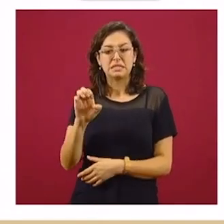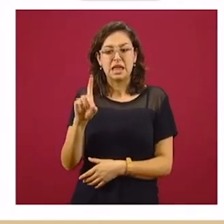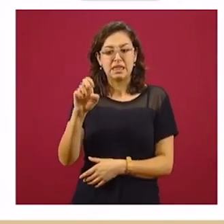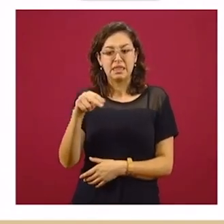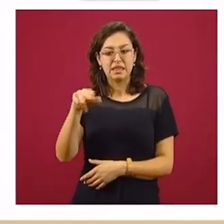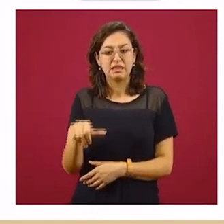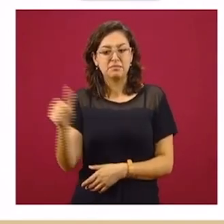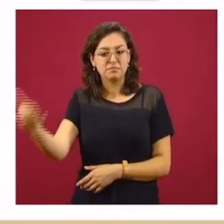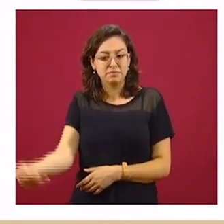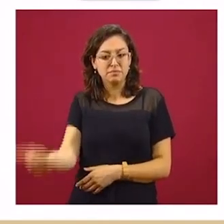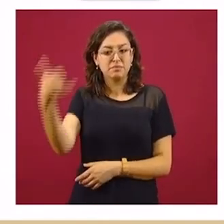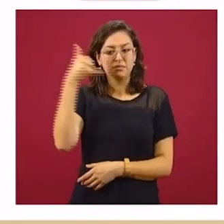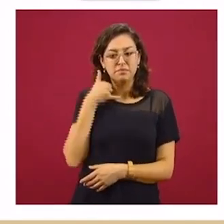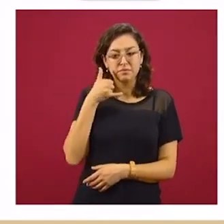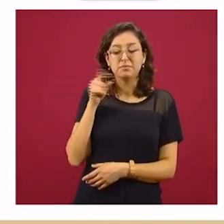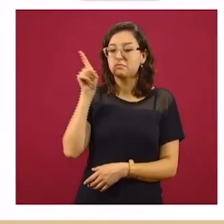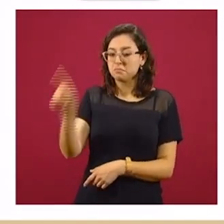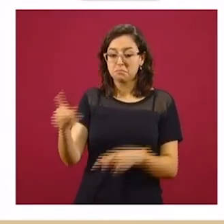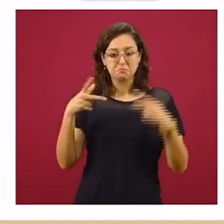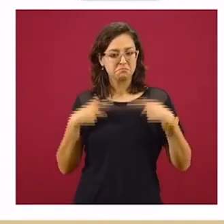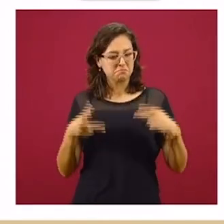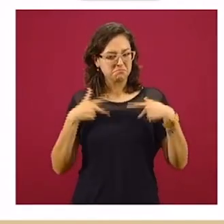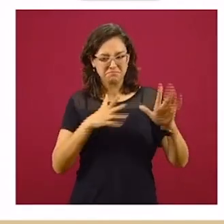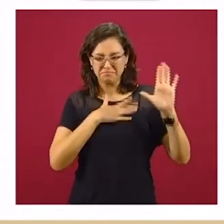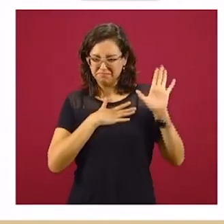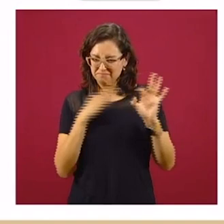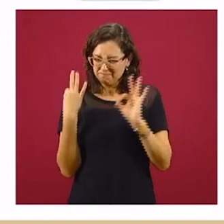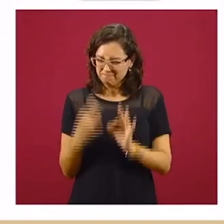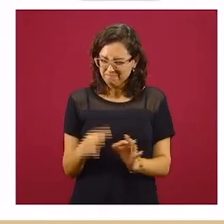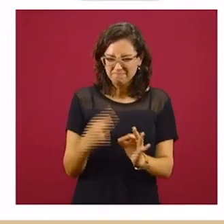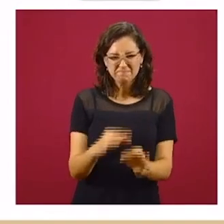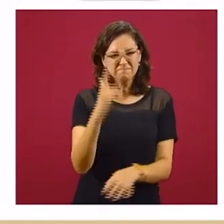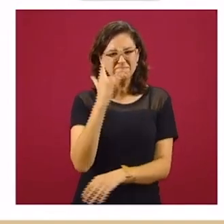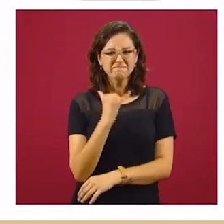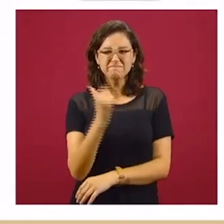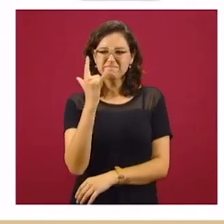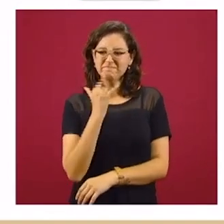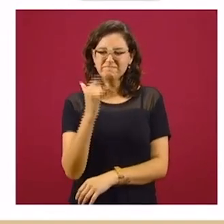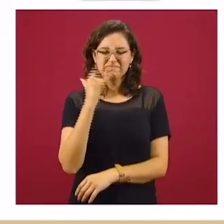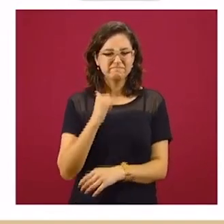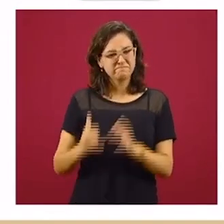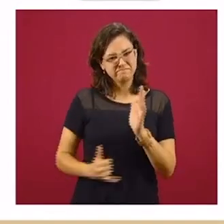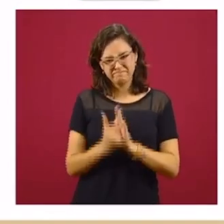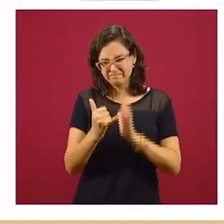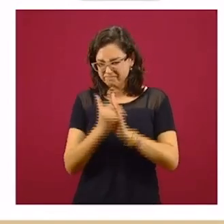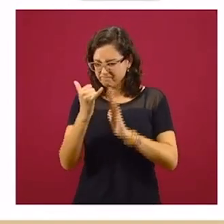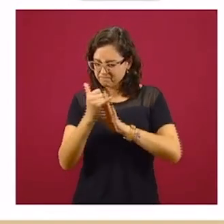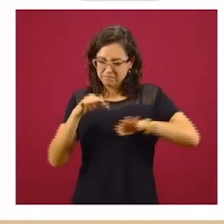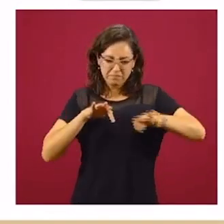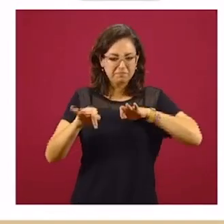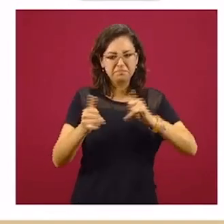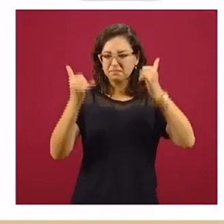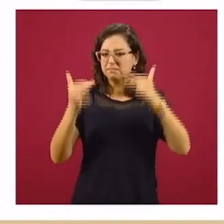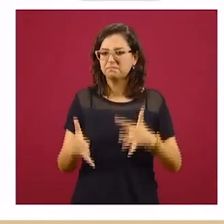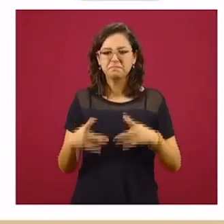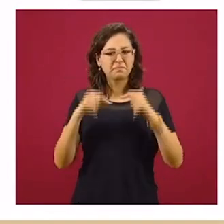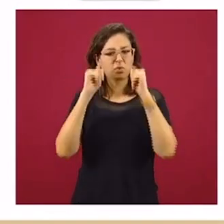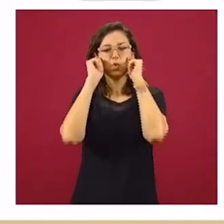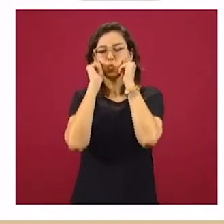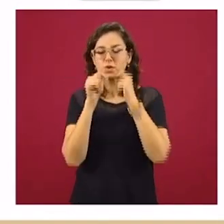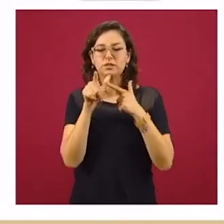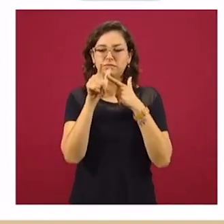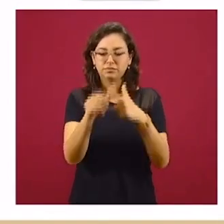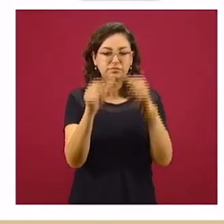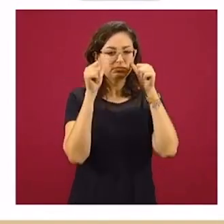recibió una llamada de la sedena de por cierto gente muy comprometida que están trabajando durísimo porque traen